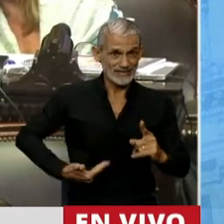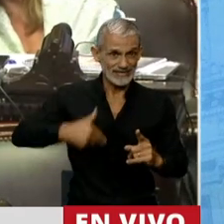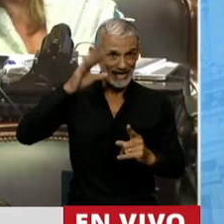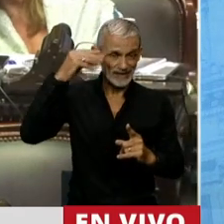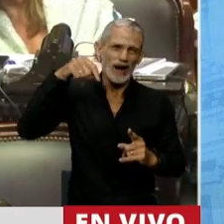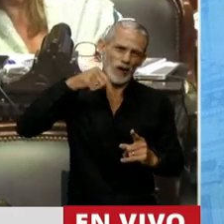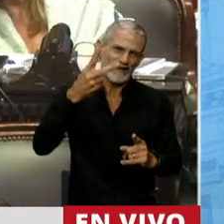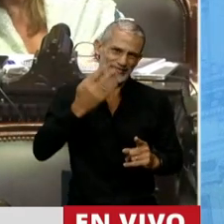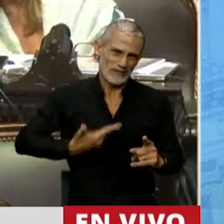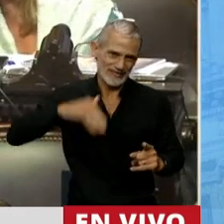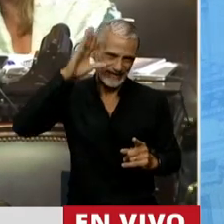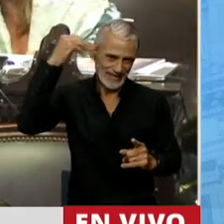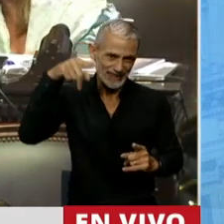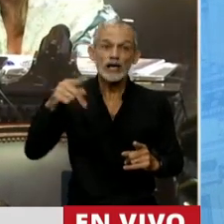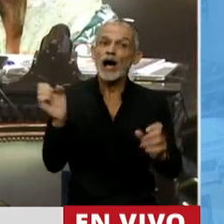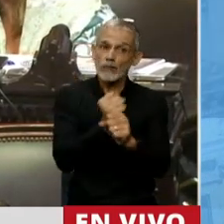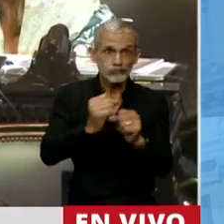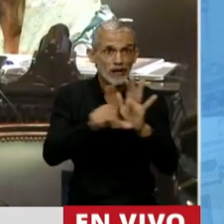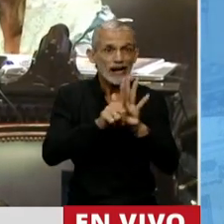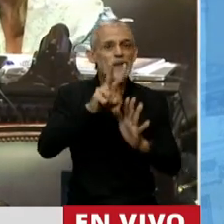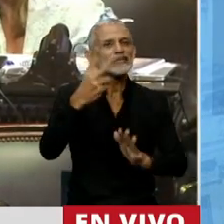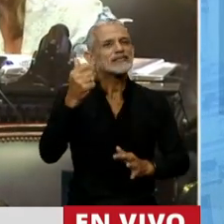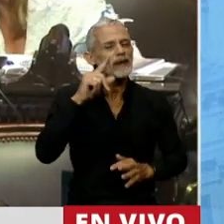y hoy vicepresidenta del país aprobó la ley